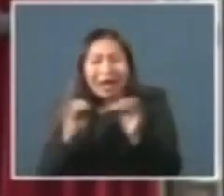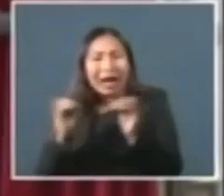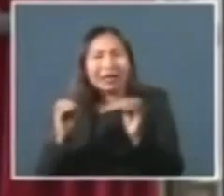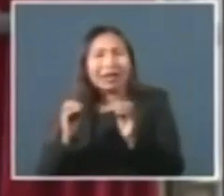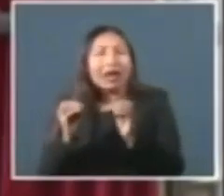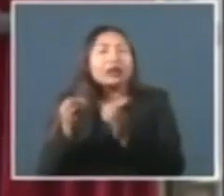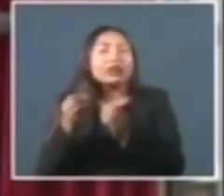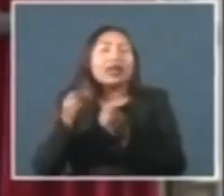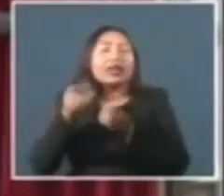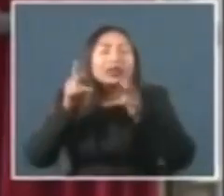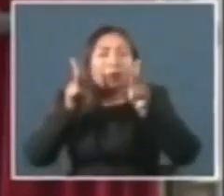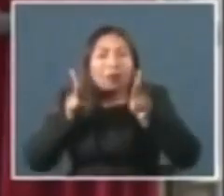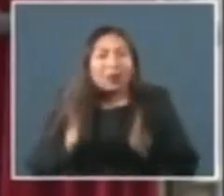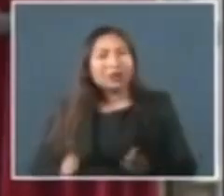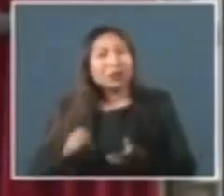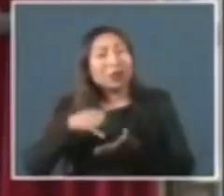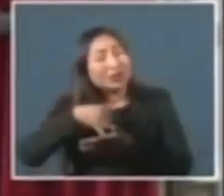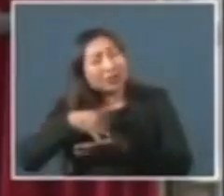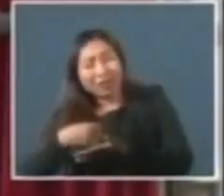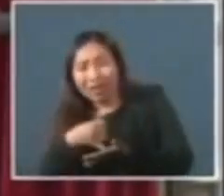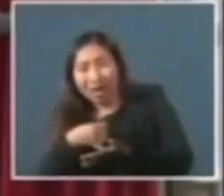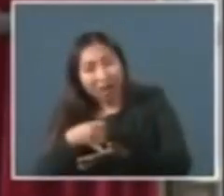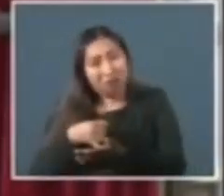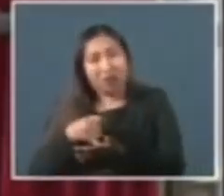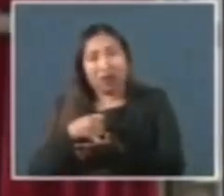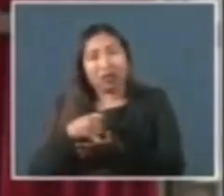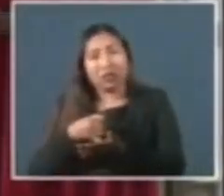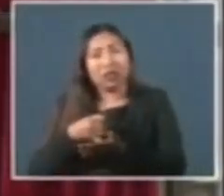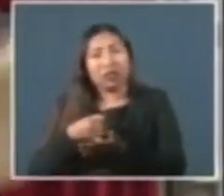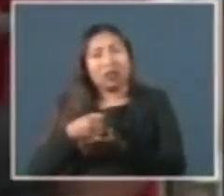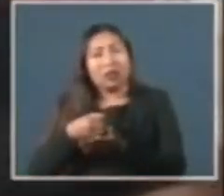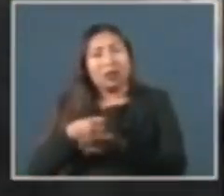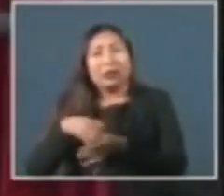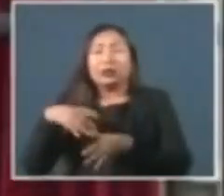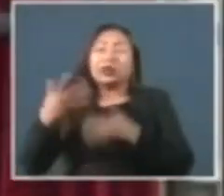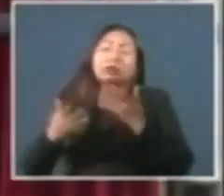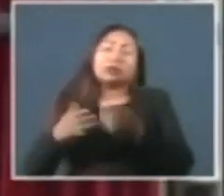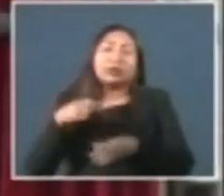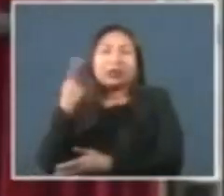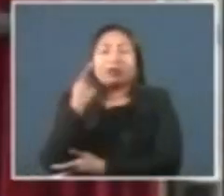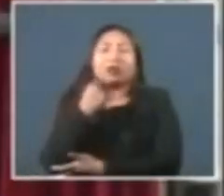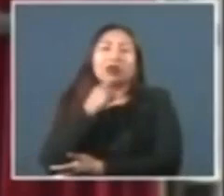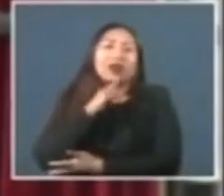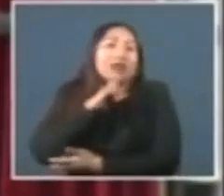vulnerables, porque respondía políticamente a sus amigos.